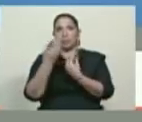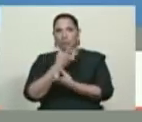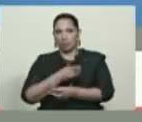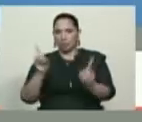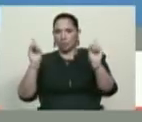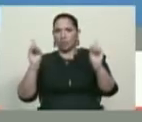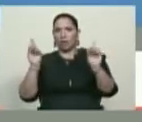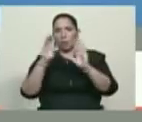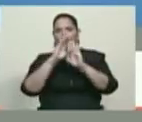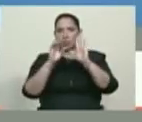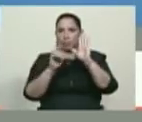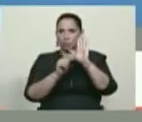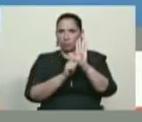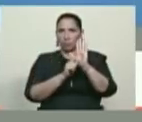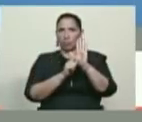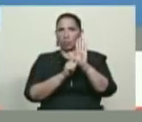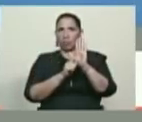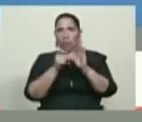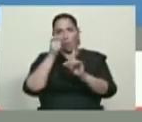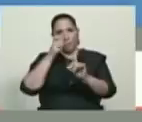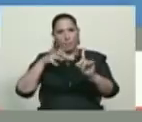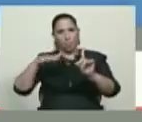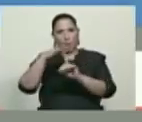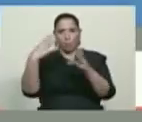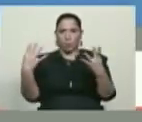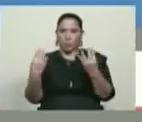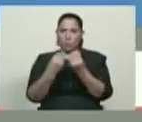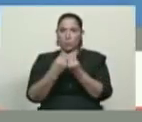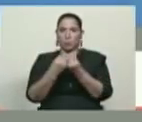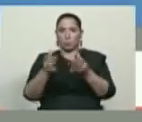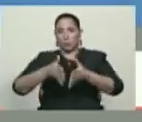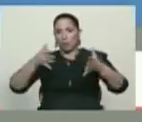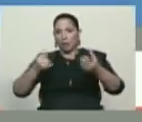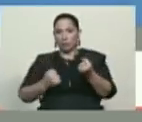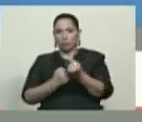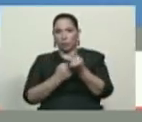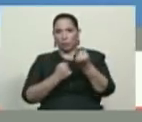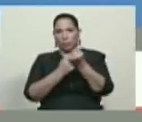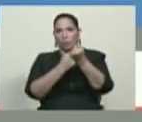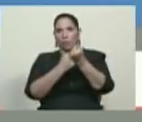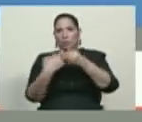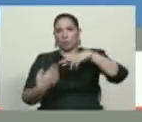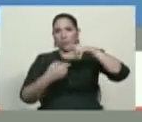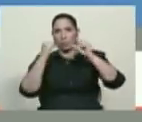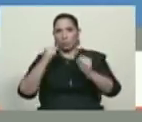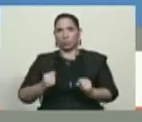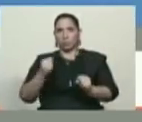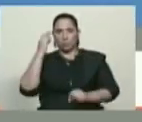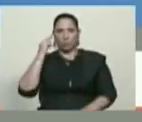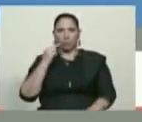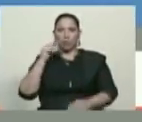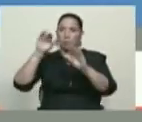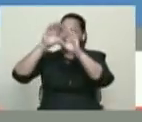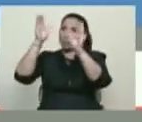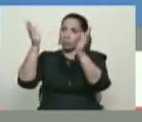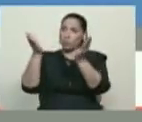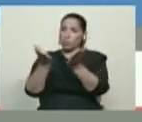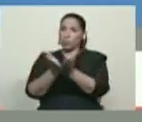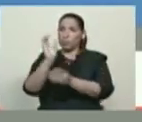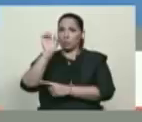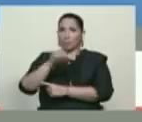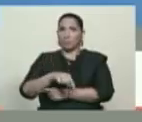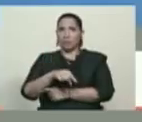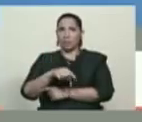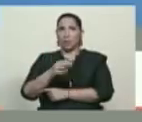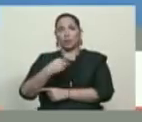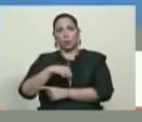con la Constitución y con el pueblo, que es el gran soporte de la revolución bolivariana. Pero en el mundo también tenemos